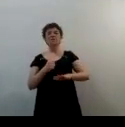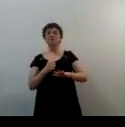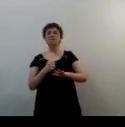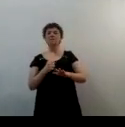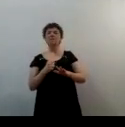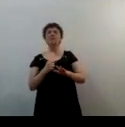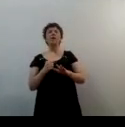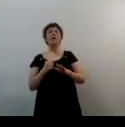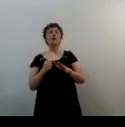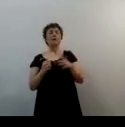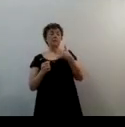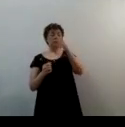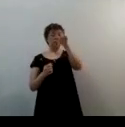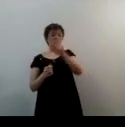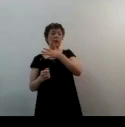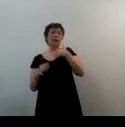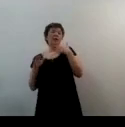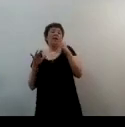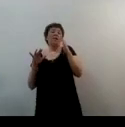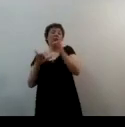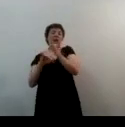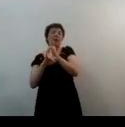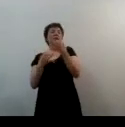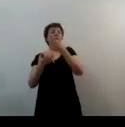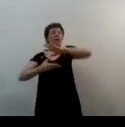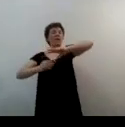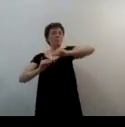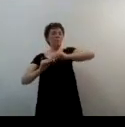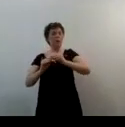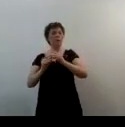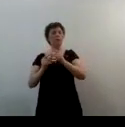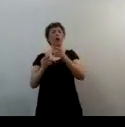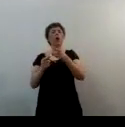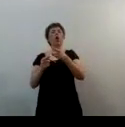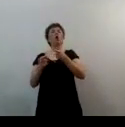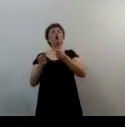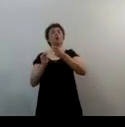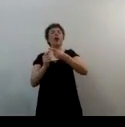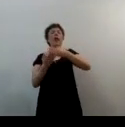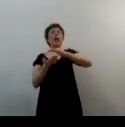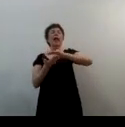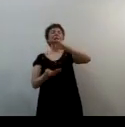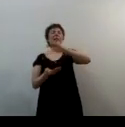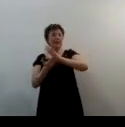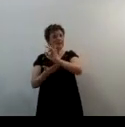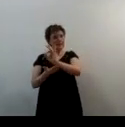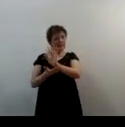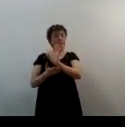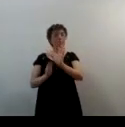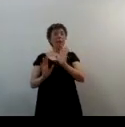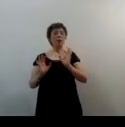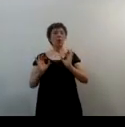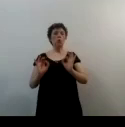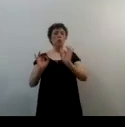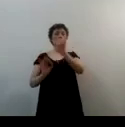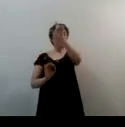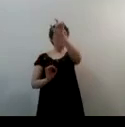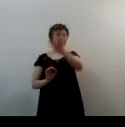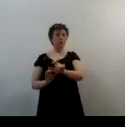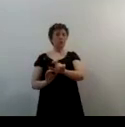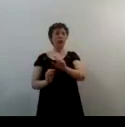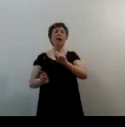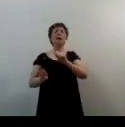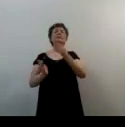una persona quiere adelgazar, hay que adaptarlo y hay que controlar la cantidad, obviamente. Pero específicamente en personas que tienen el colesterol